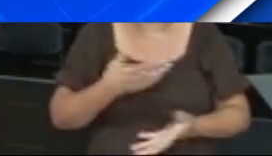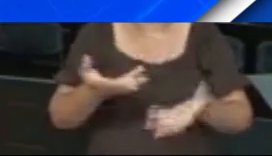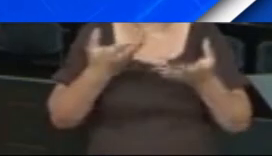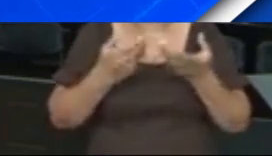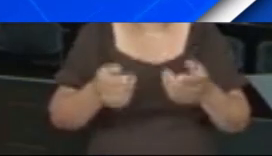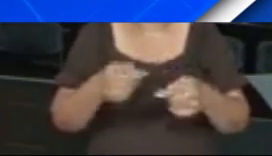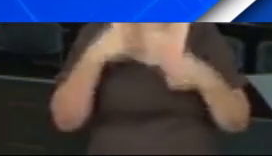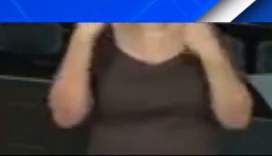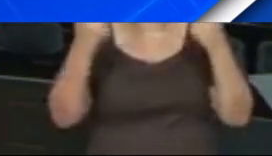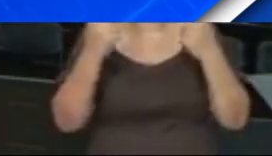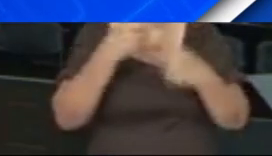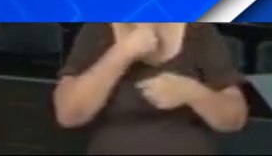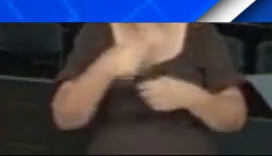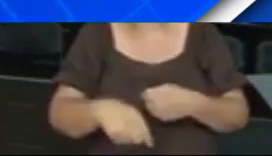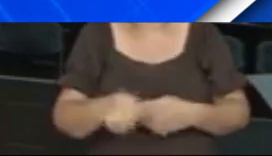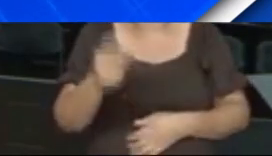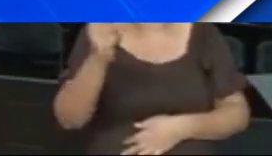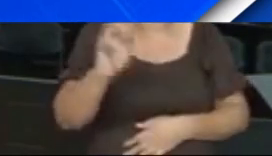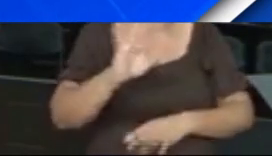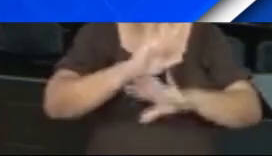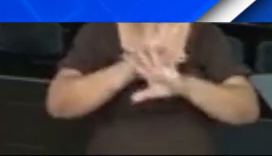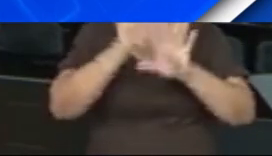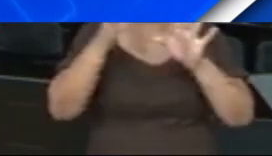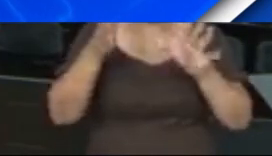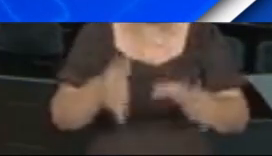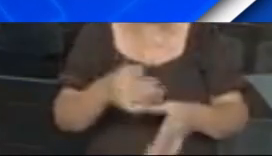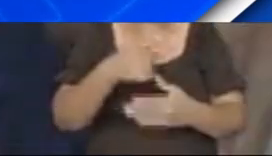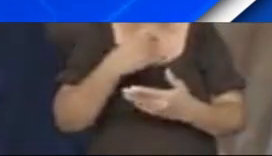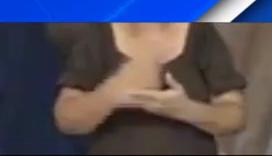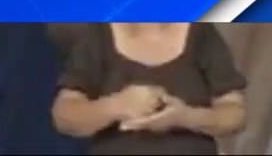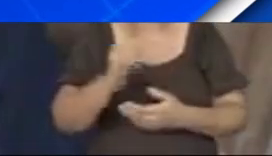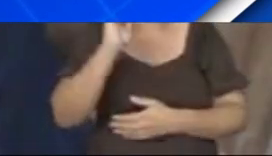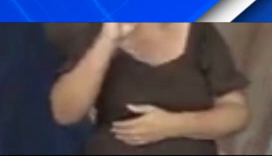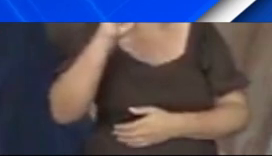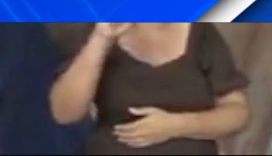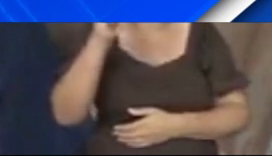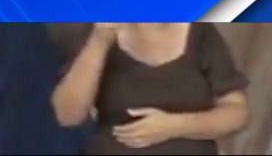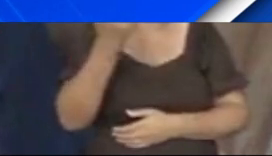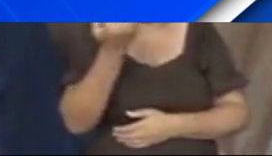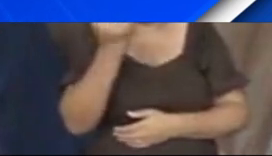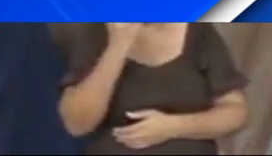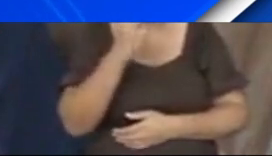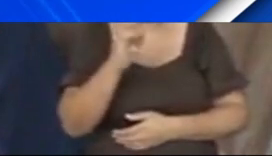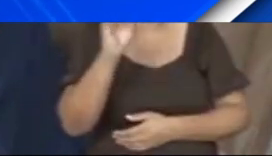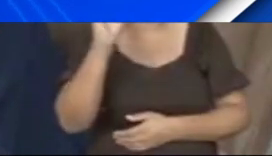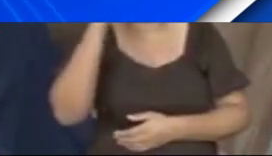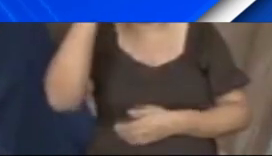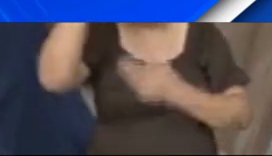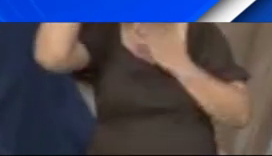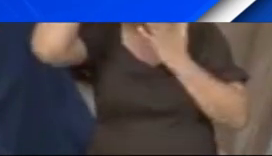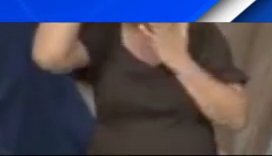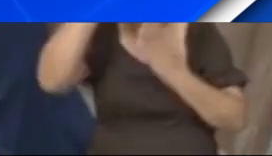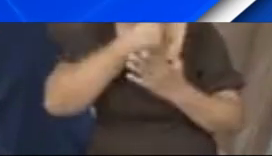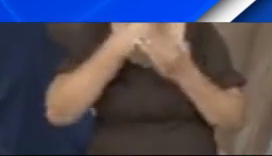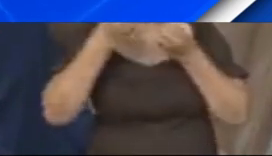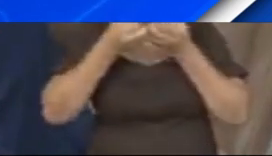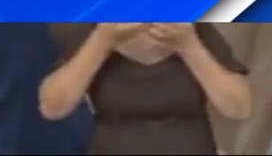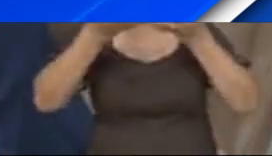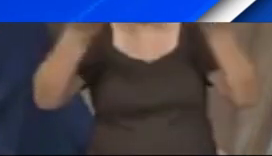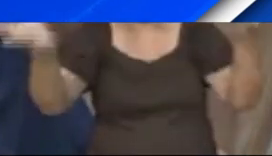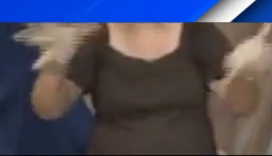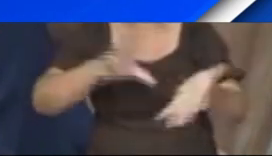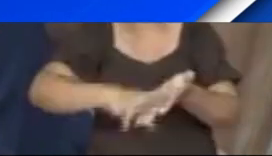conmemoración se le dedicamos al papel de las mujeres indígenas en la preservación y transmisión